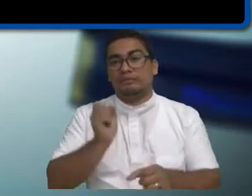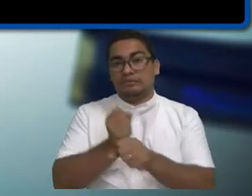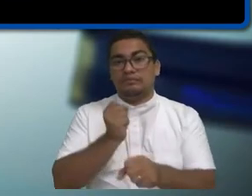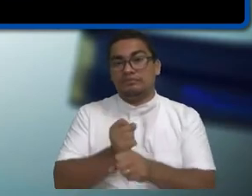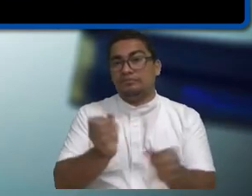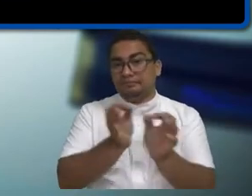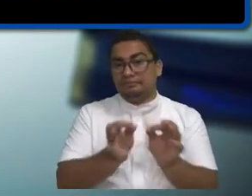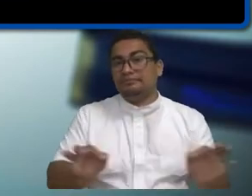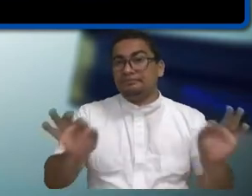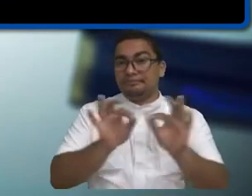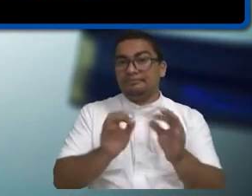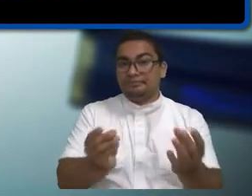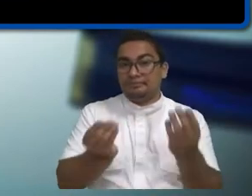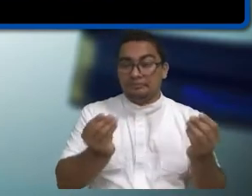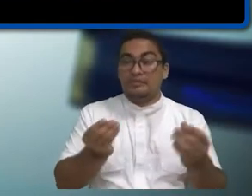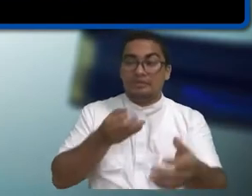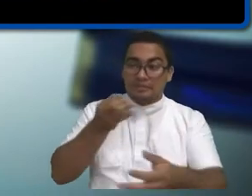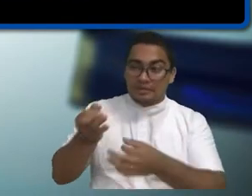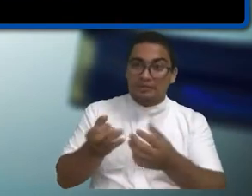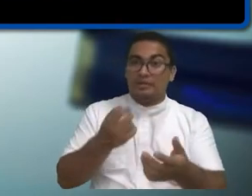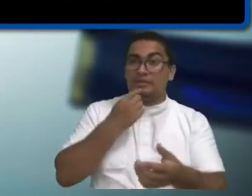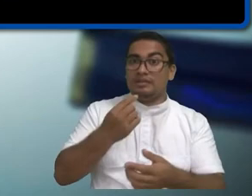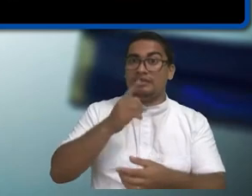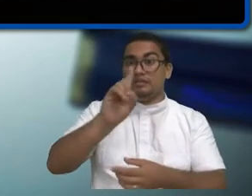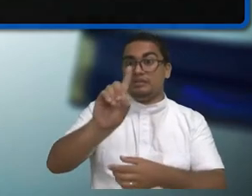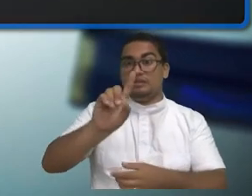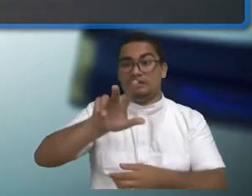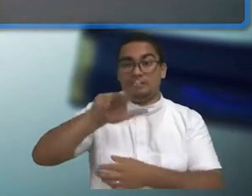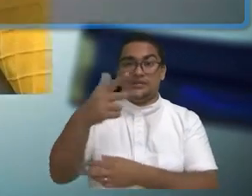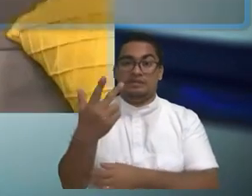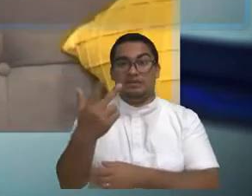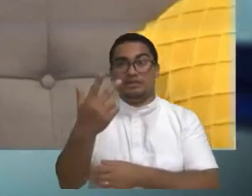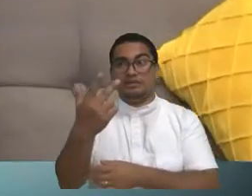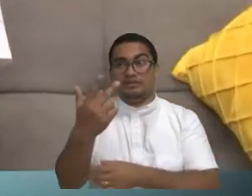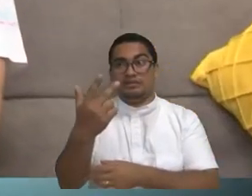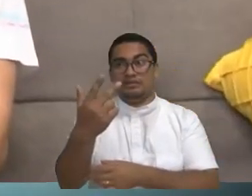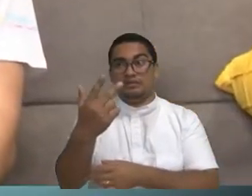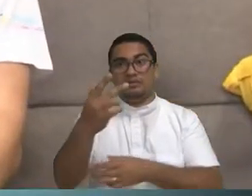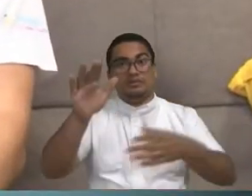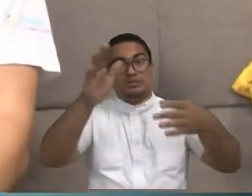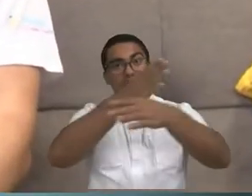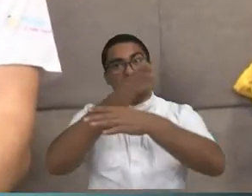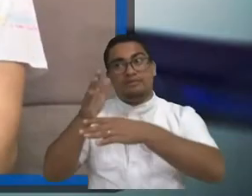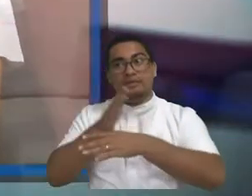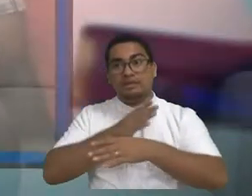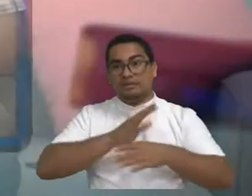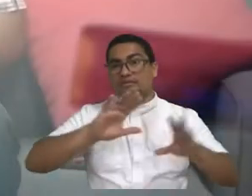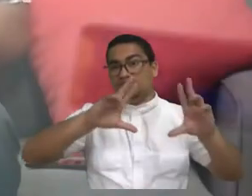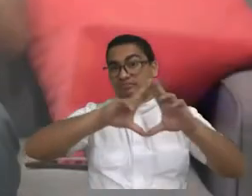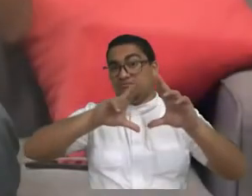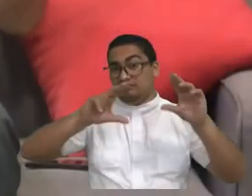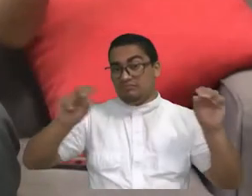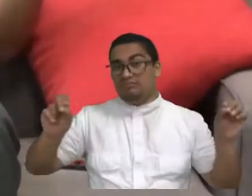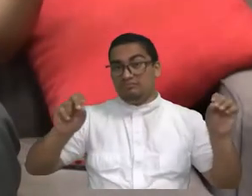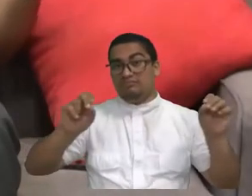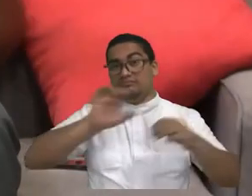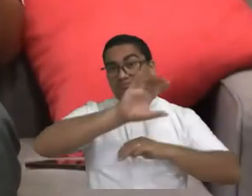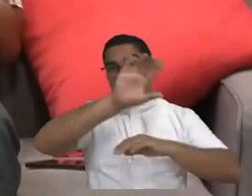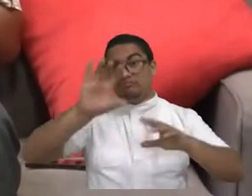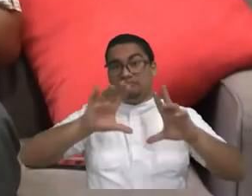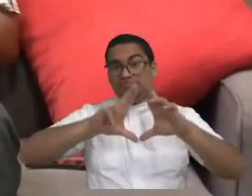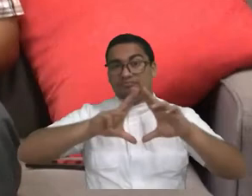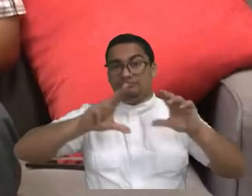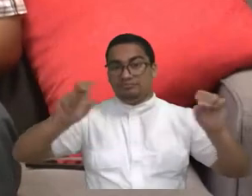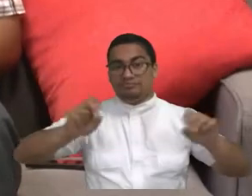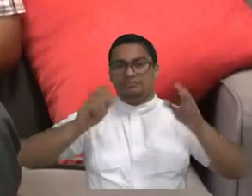importante 18 centros es decir estoy instalando que más o menos hay un espectro de cobertura territorial del país y